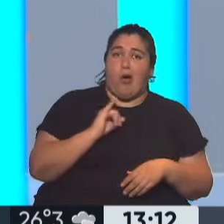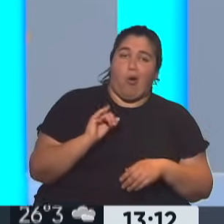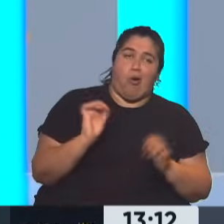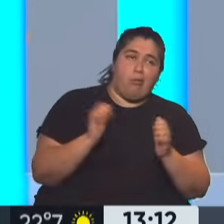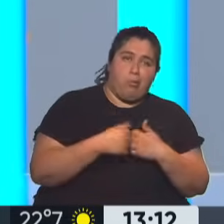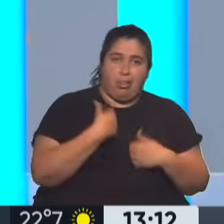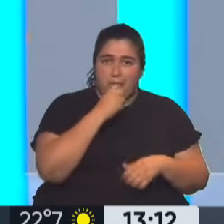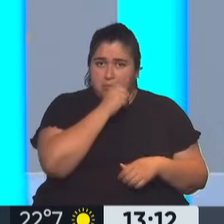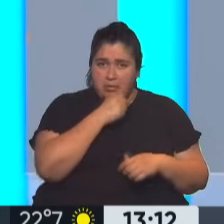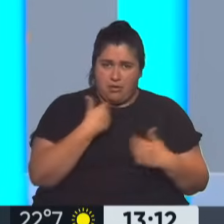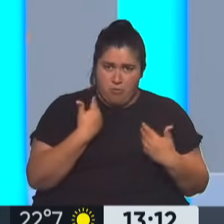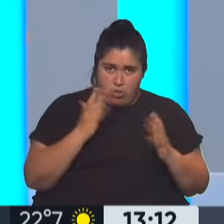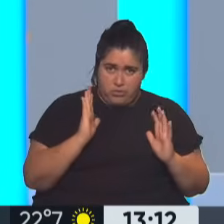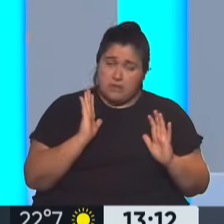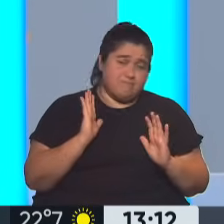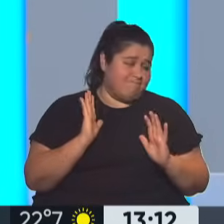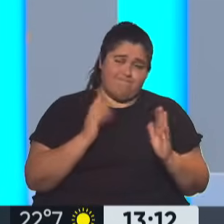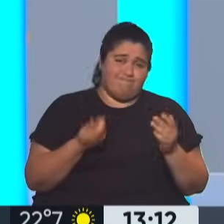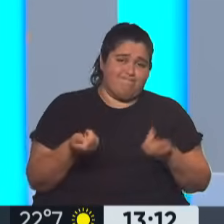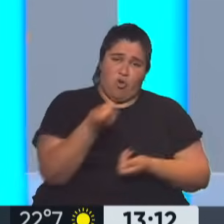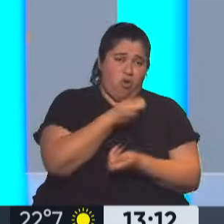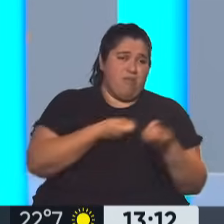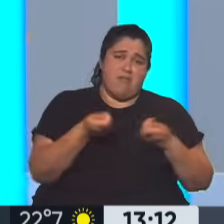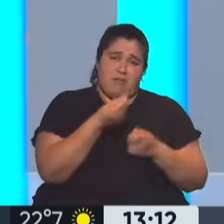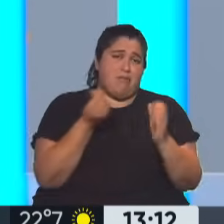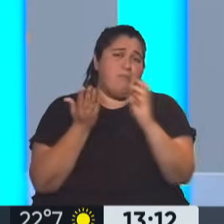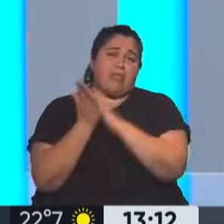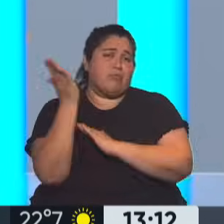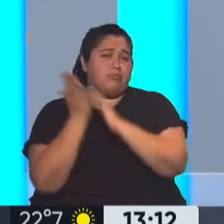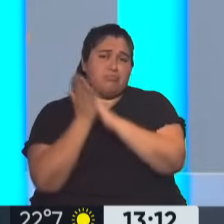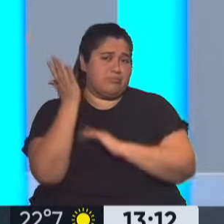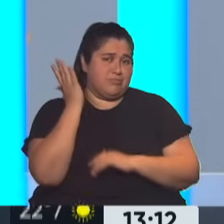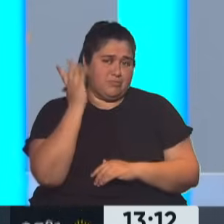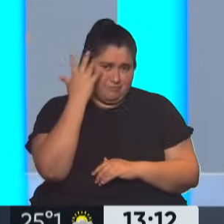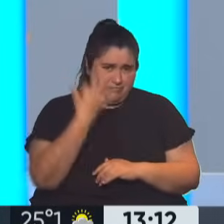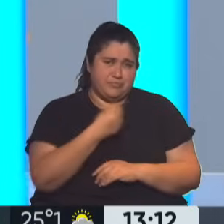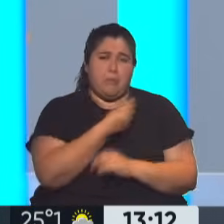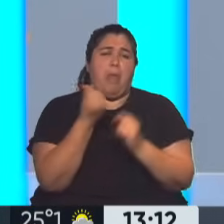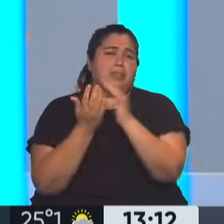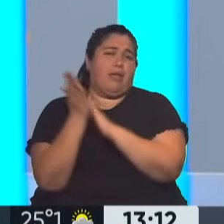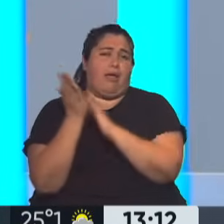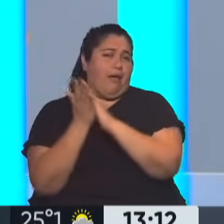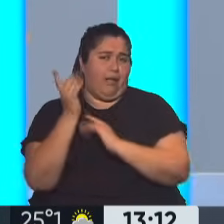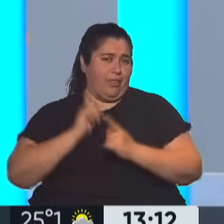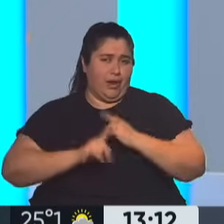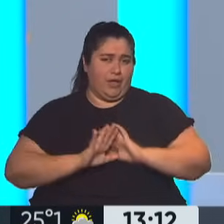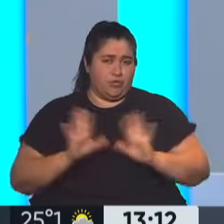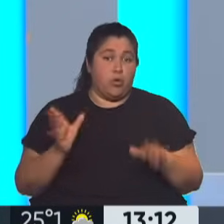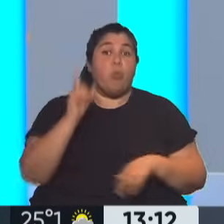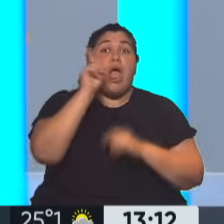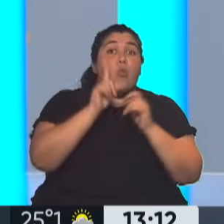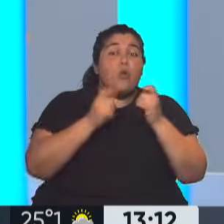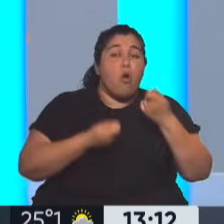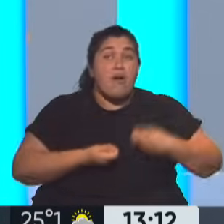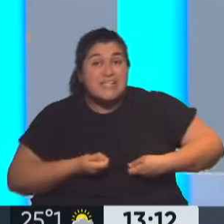hacer este tipo de operaciones para fugar plata o directamente llevaban la operación de fuga Porque algunos directamente eran exportaciones que se